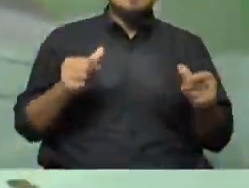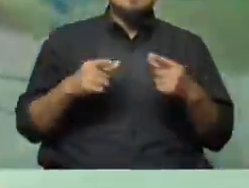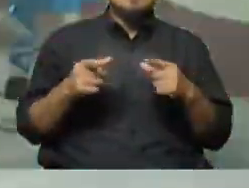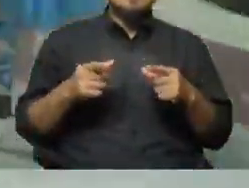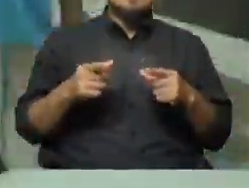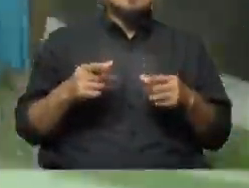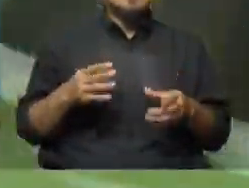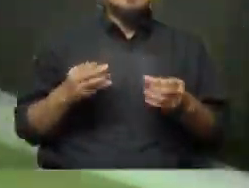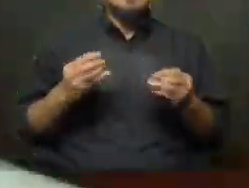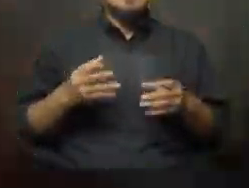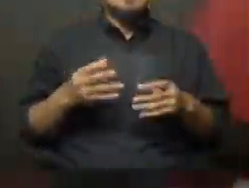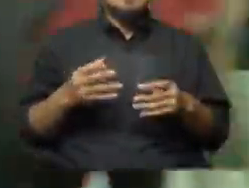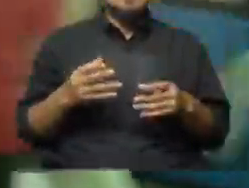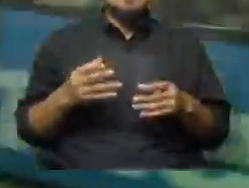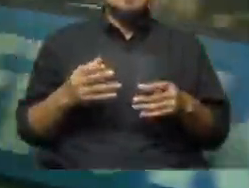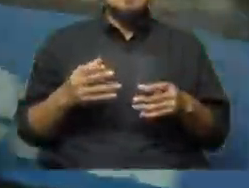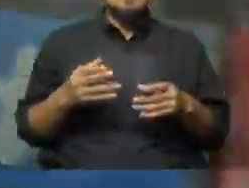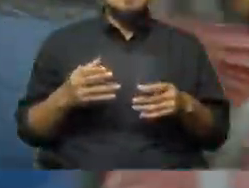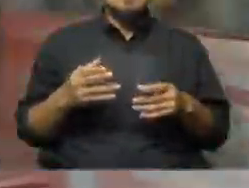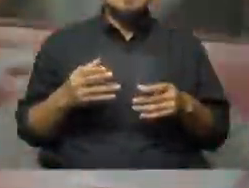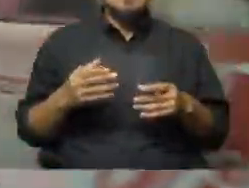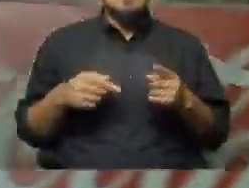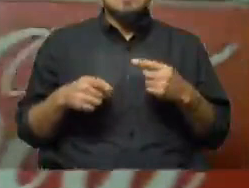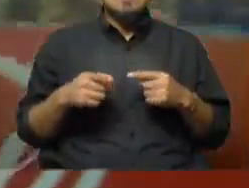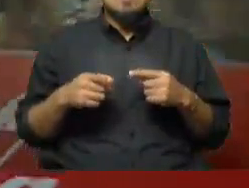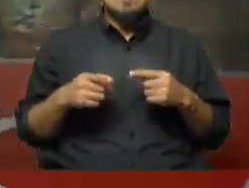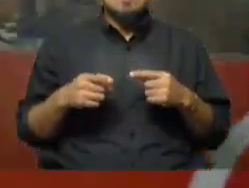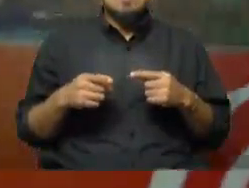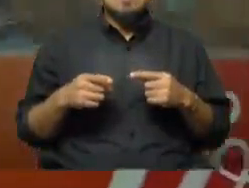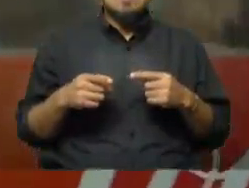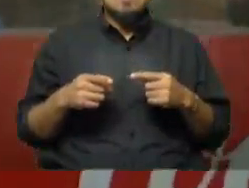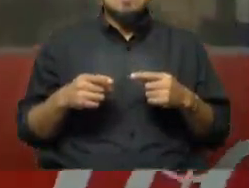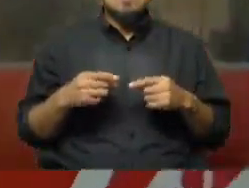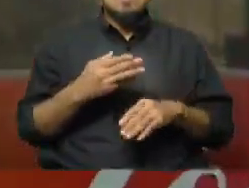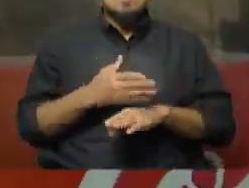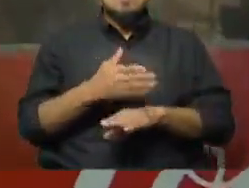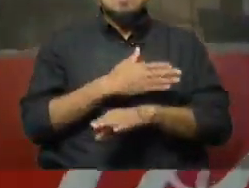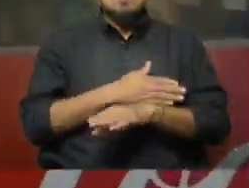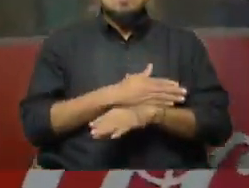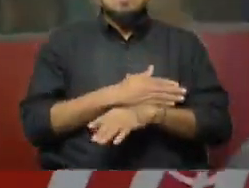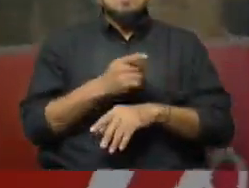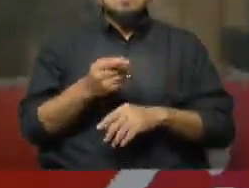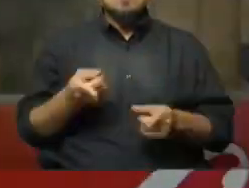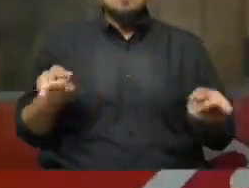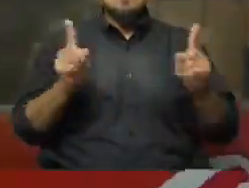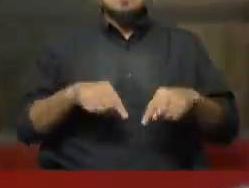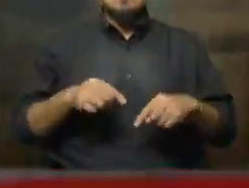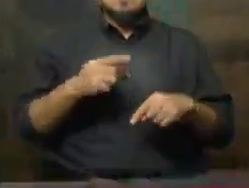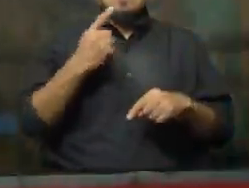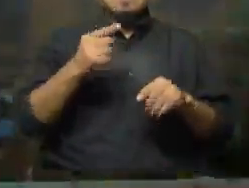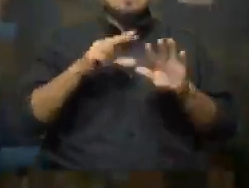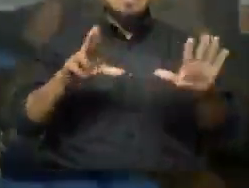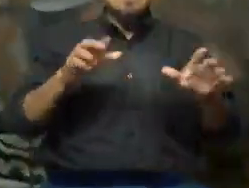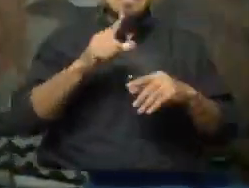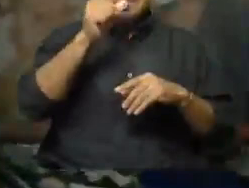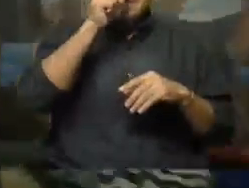qué antes no se había hecho? Porque la verdad que es un lugar hermoso como para hacerlo. Es un regreso a 18 de julio, que